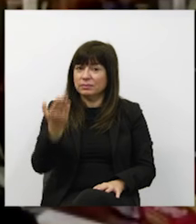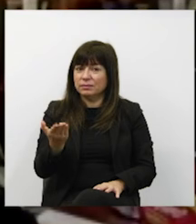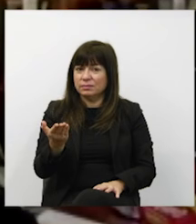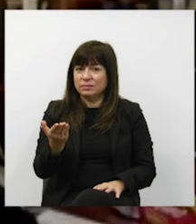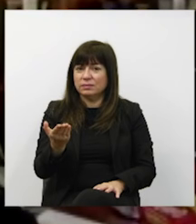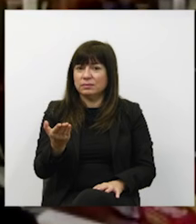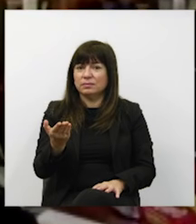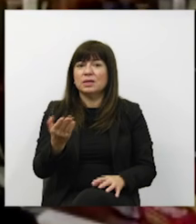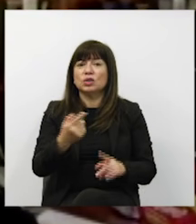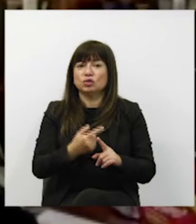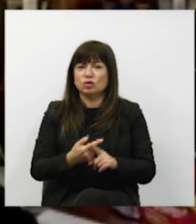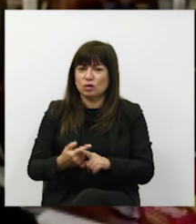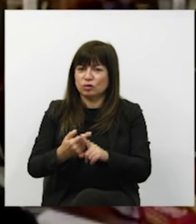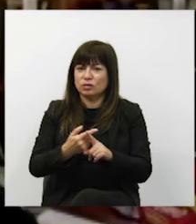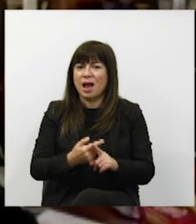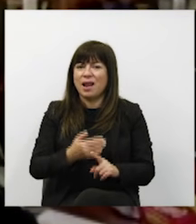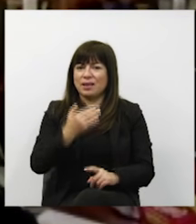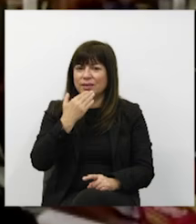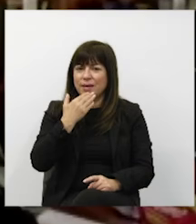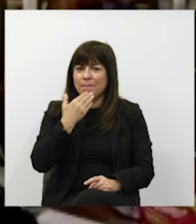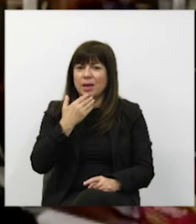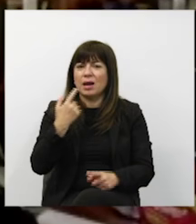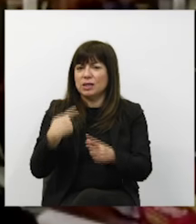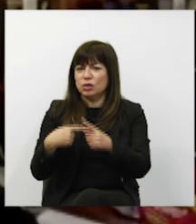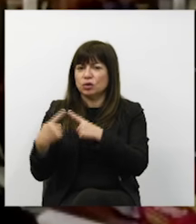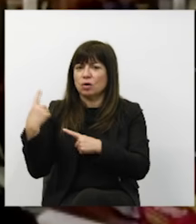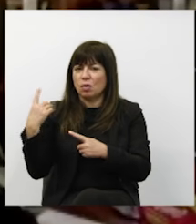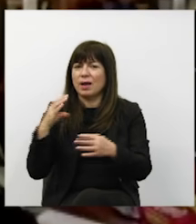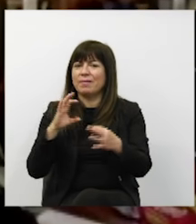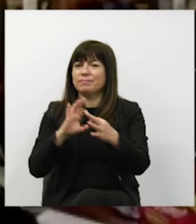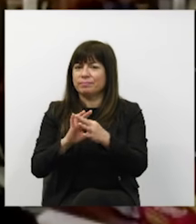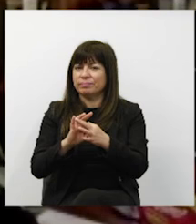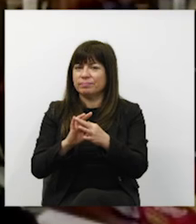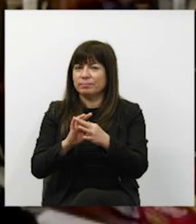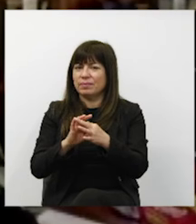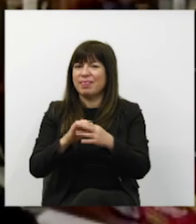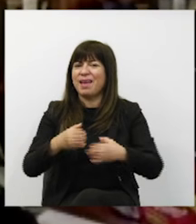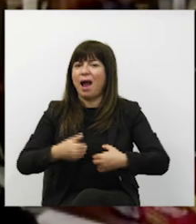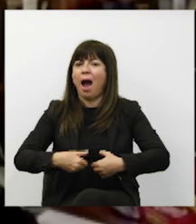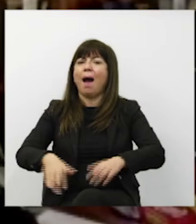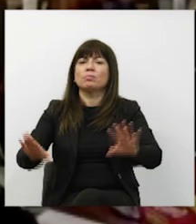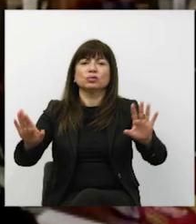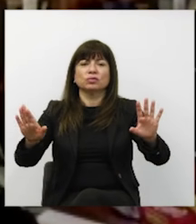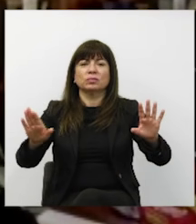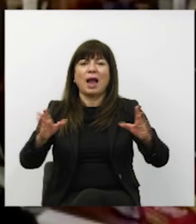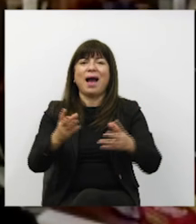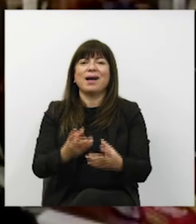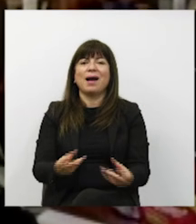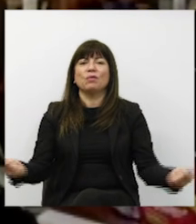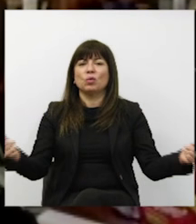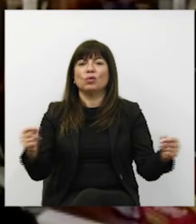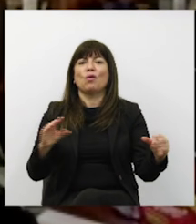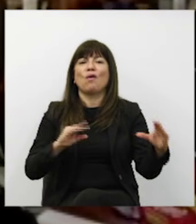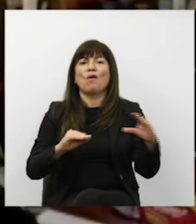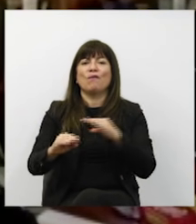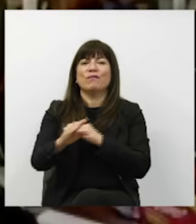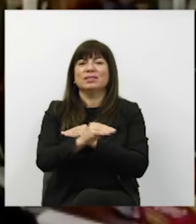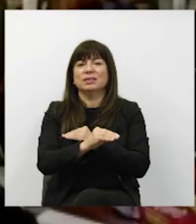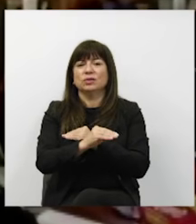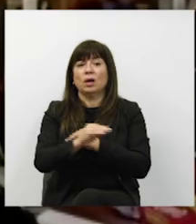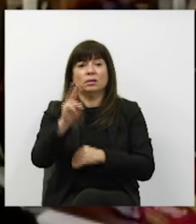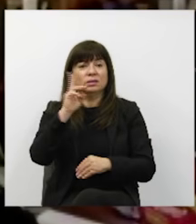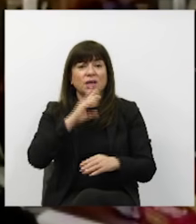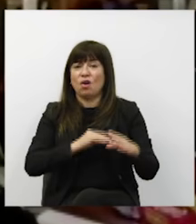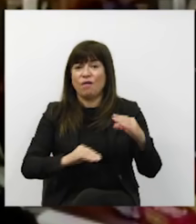y geográfica y social en Chile, donde dejamos de conversar. Y cuando dejamos de conversar, el problema es que no hay